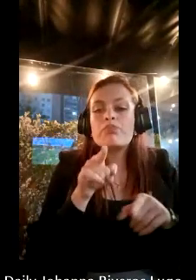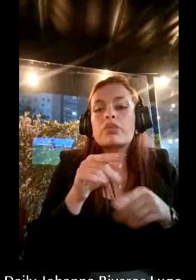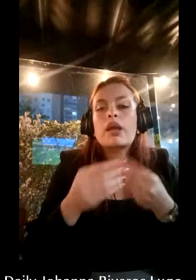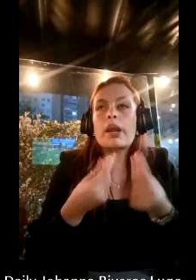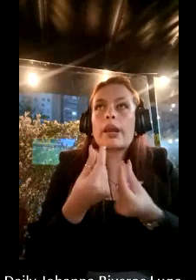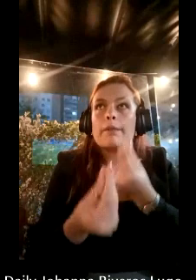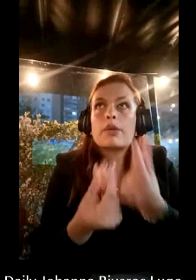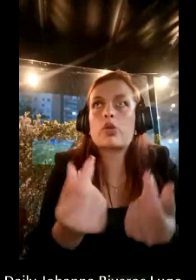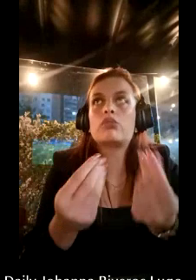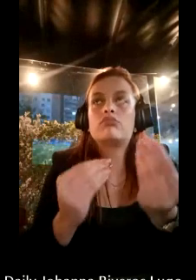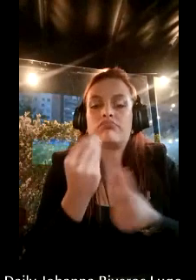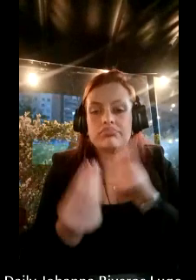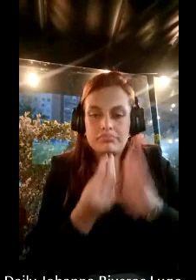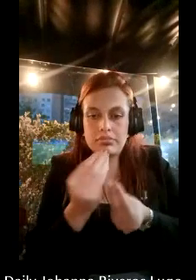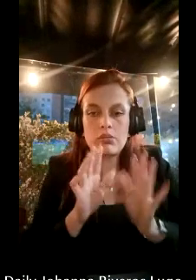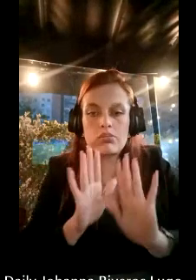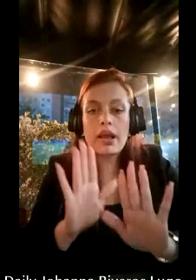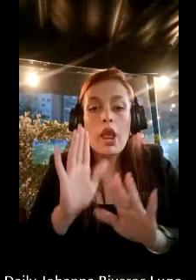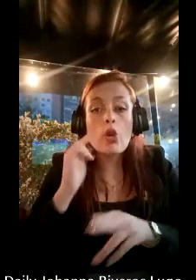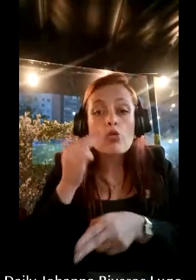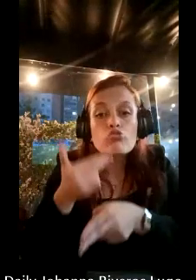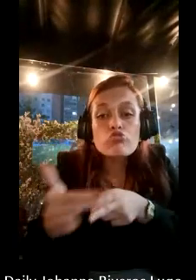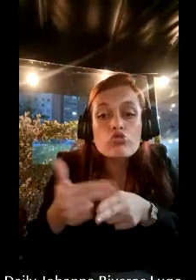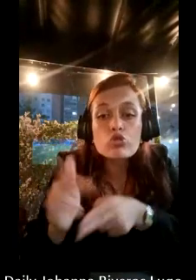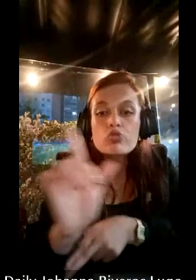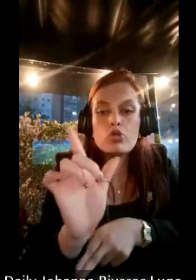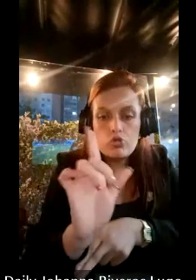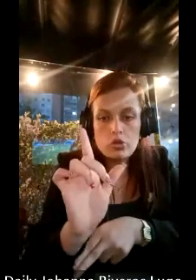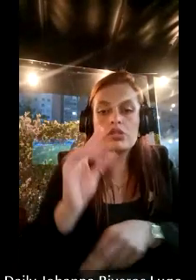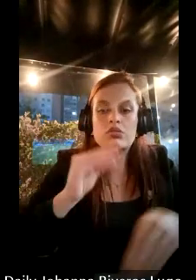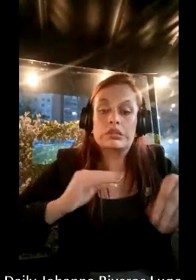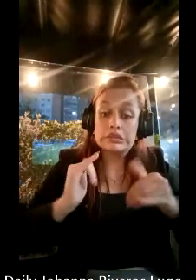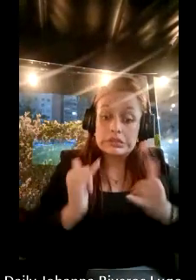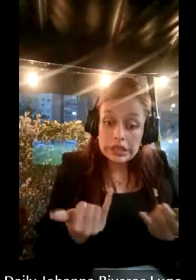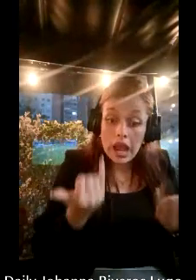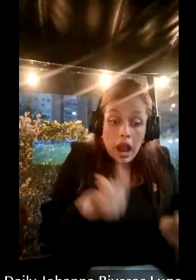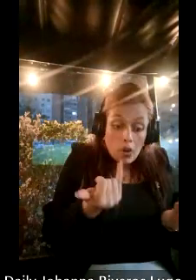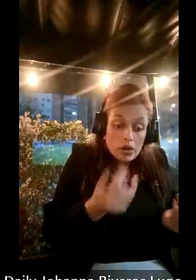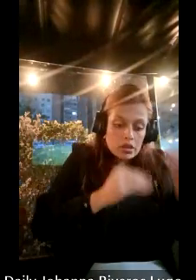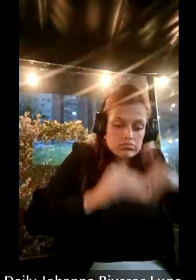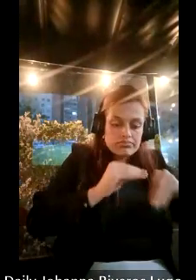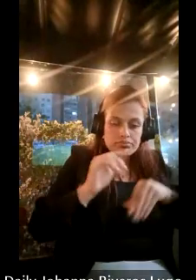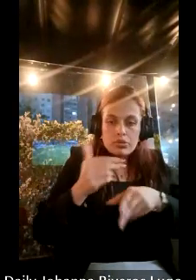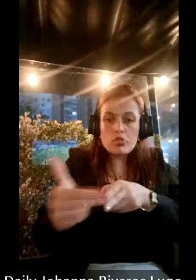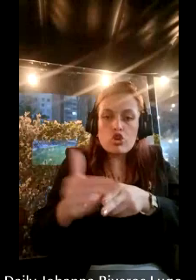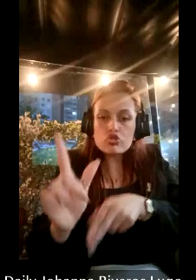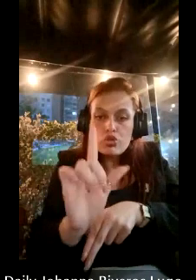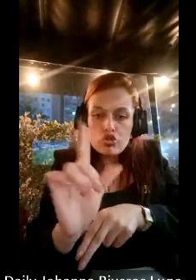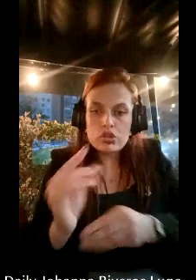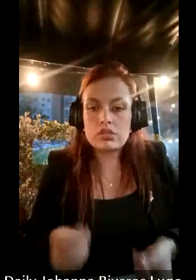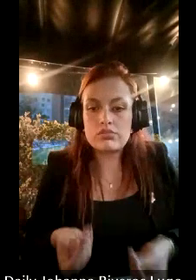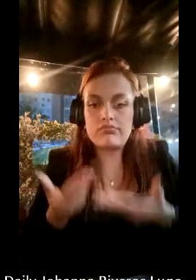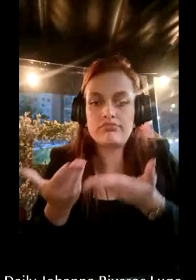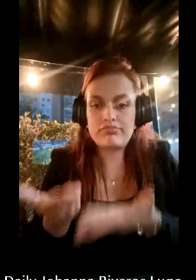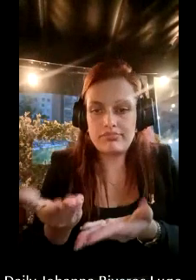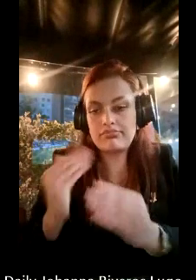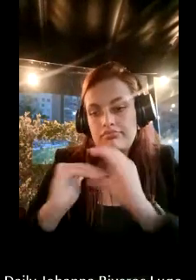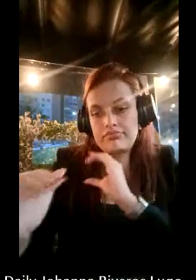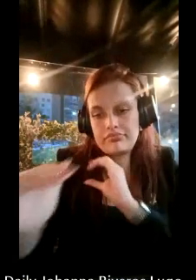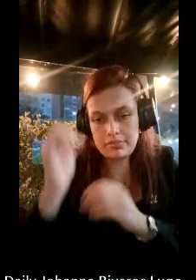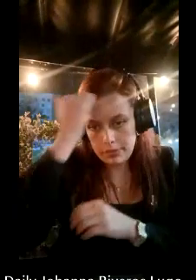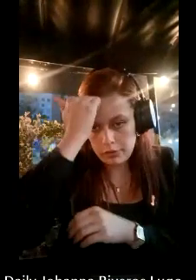el próximo lunes. El próximo lunes vamos a desarrollar otra sesión en línea con la